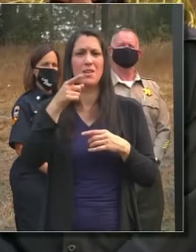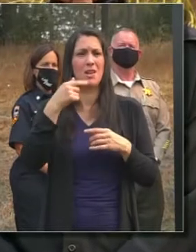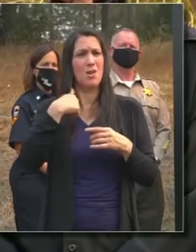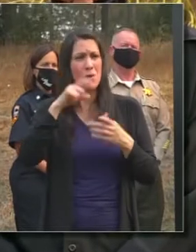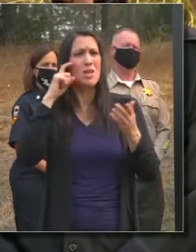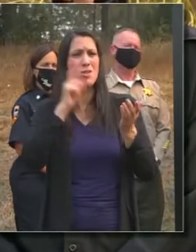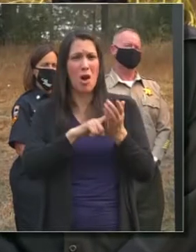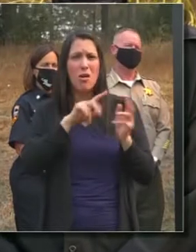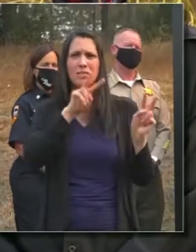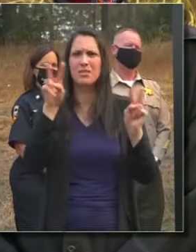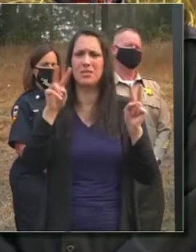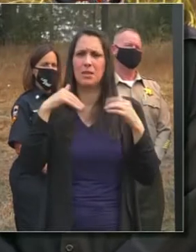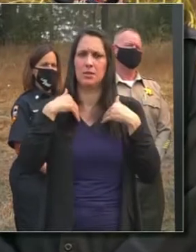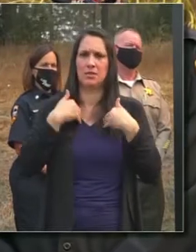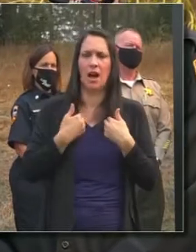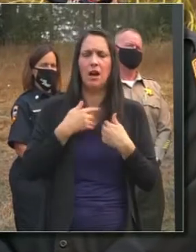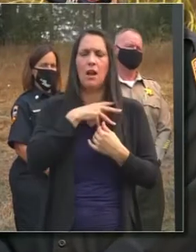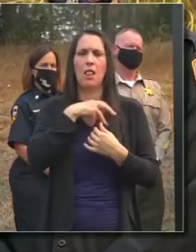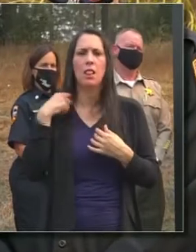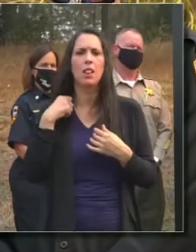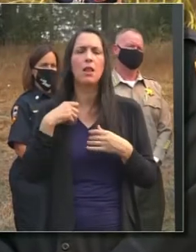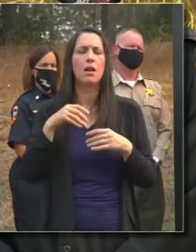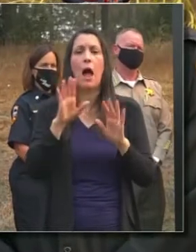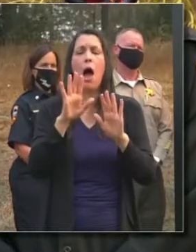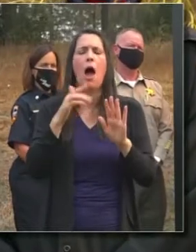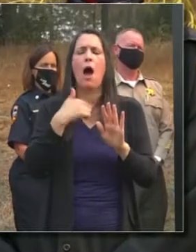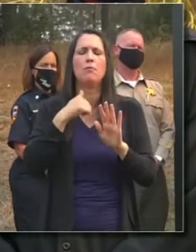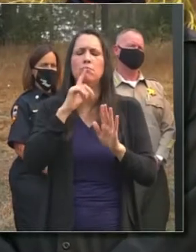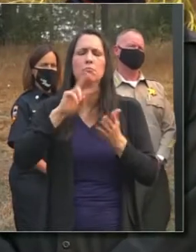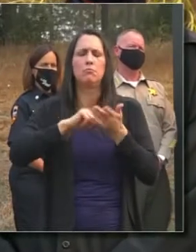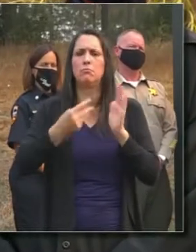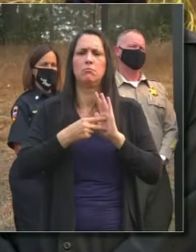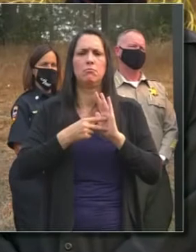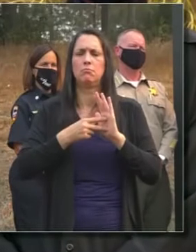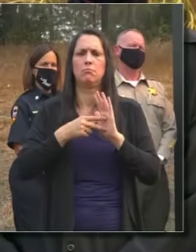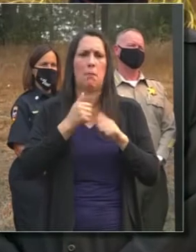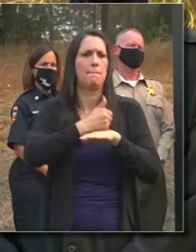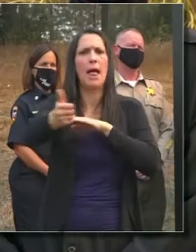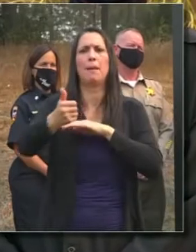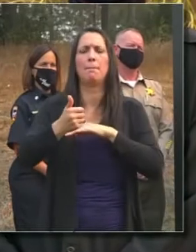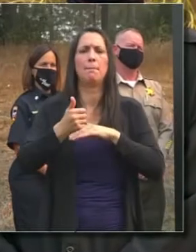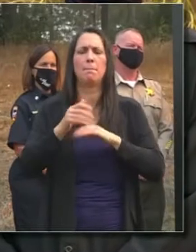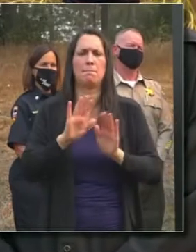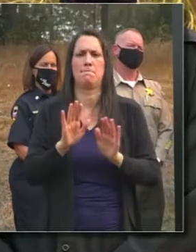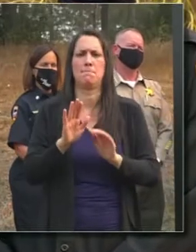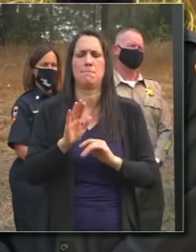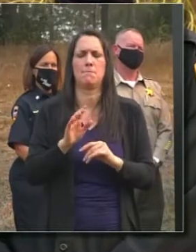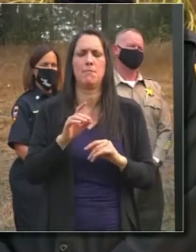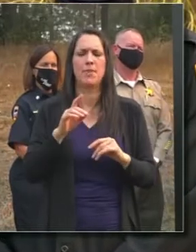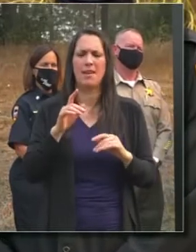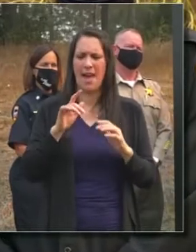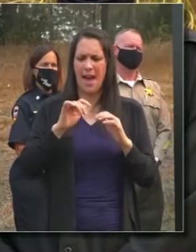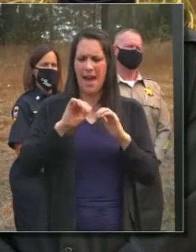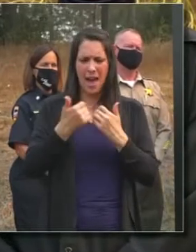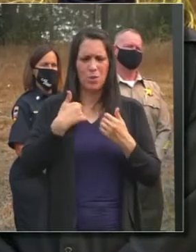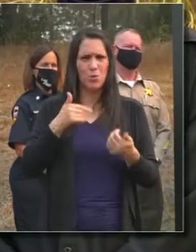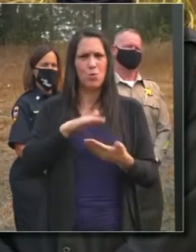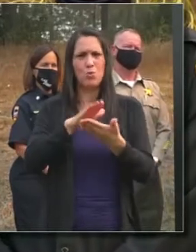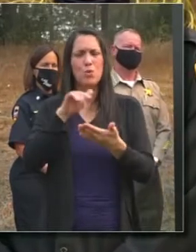vemos que todo el mundo todo el personal que he estado luchando contra los incendios está sumamente agotado